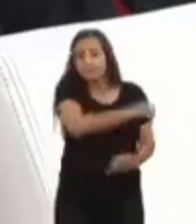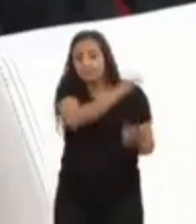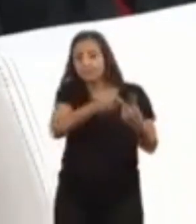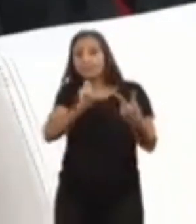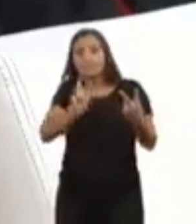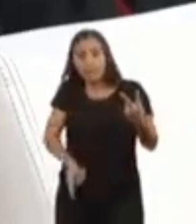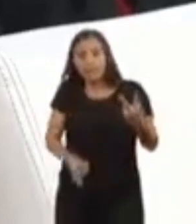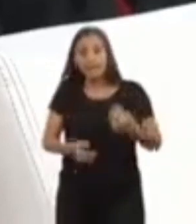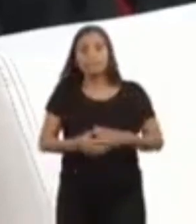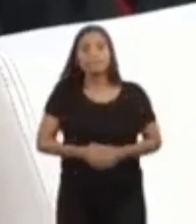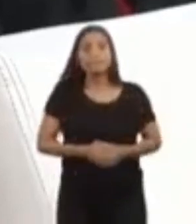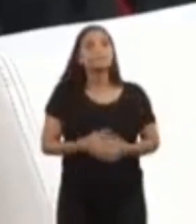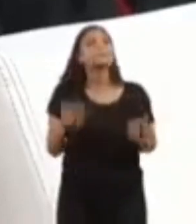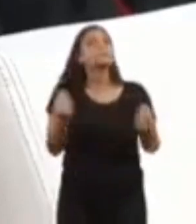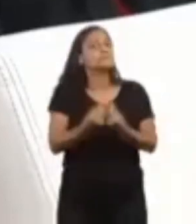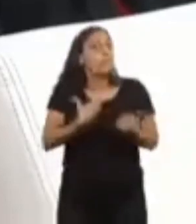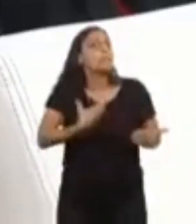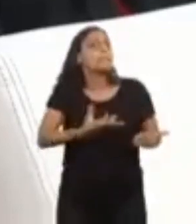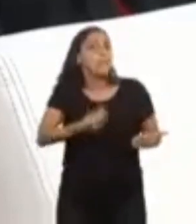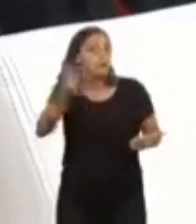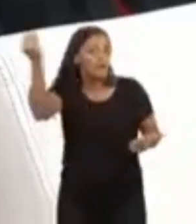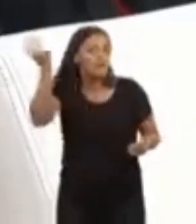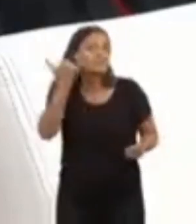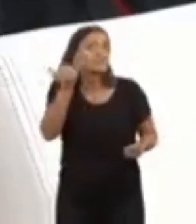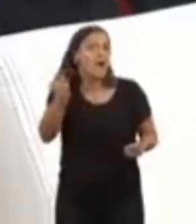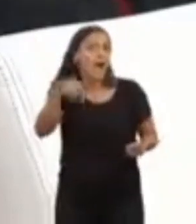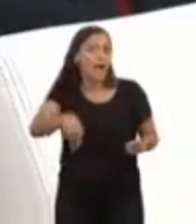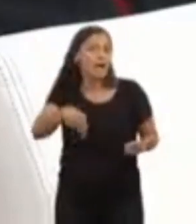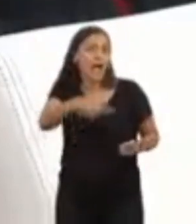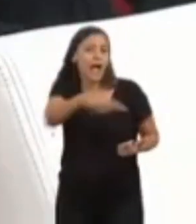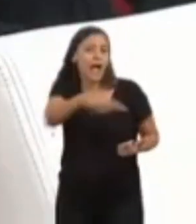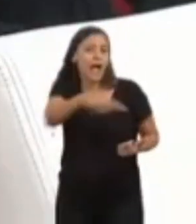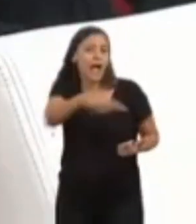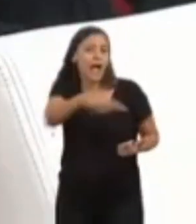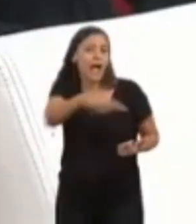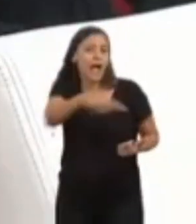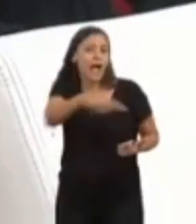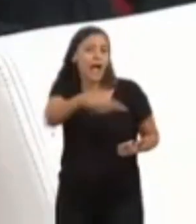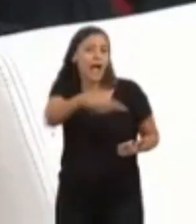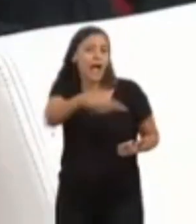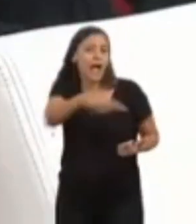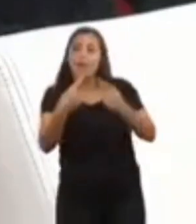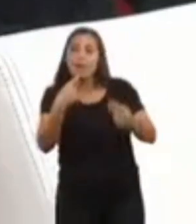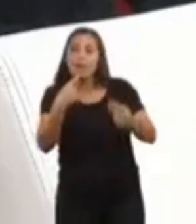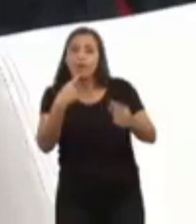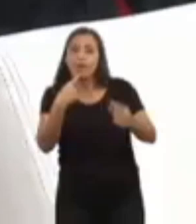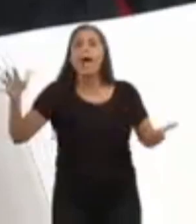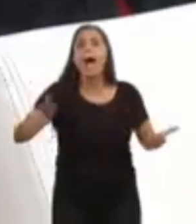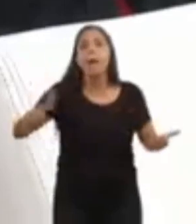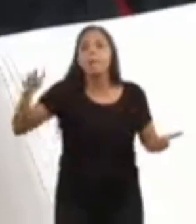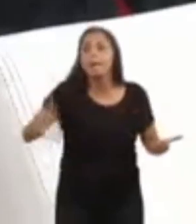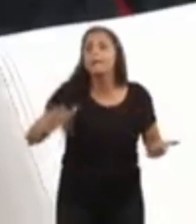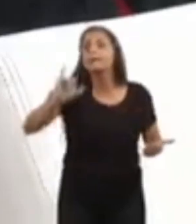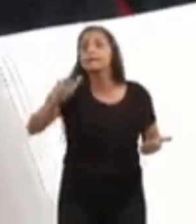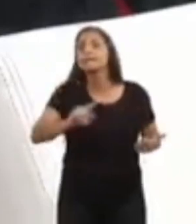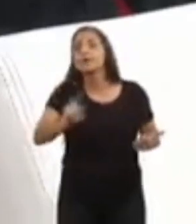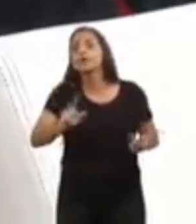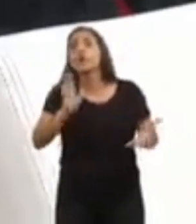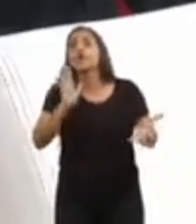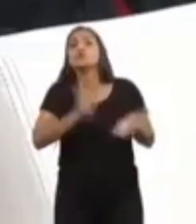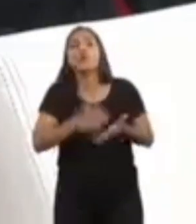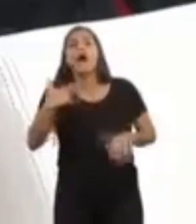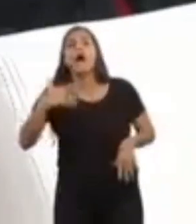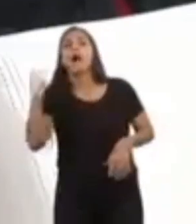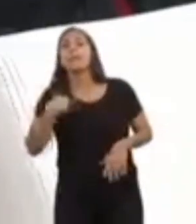eh varias veces aquí se se otros colegas preguntaron si había amenazas sobre la vida de Javier